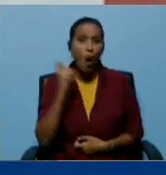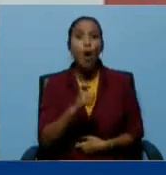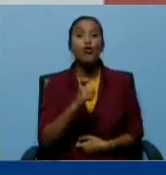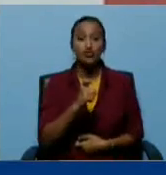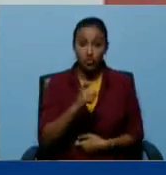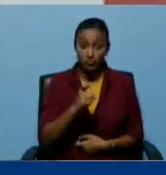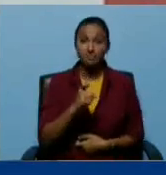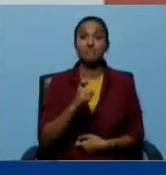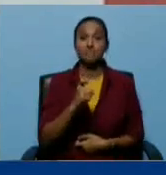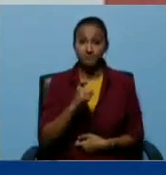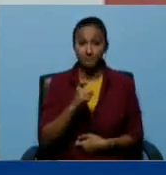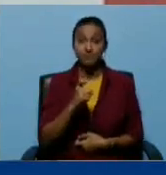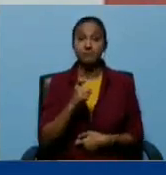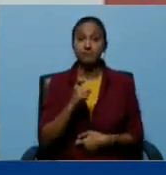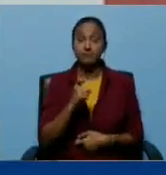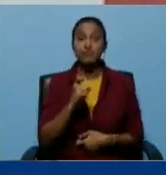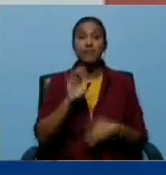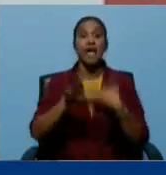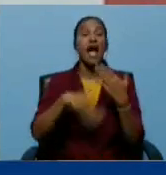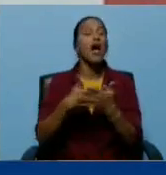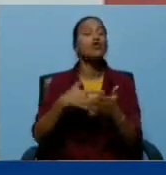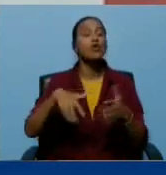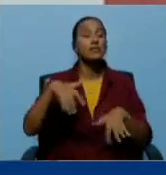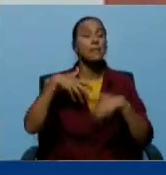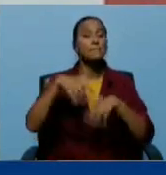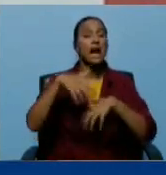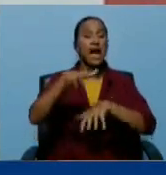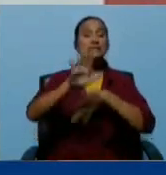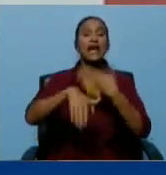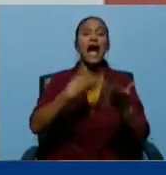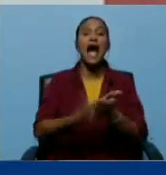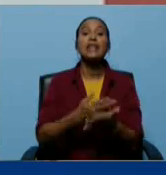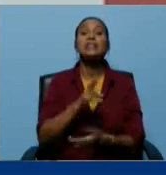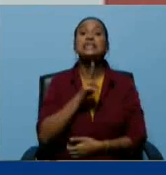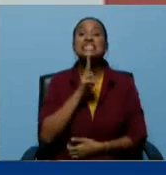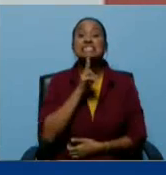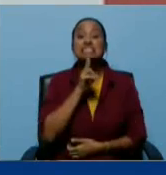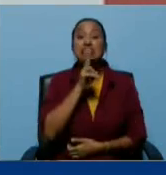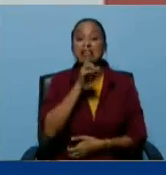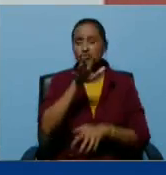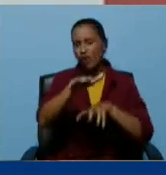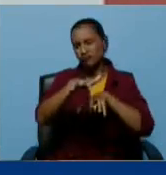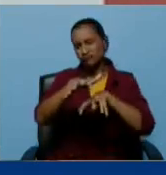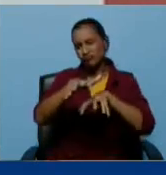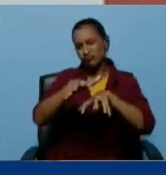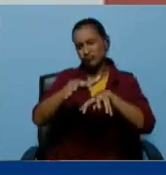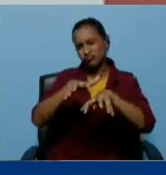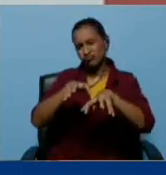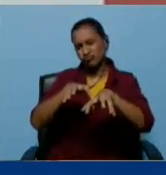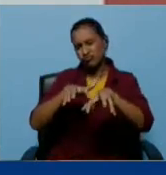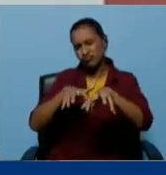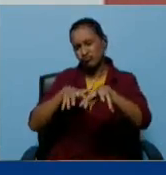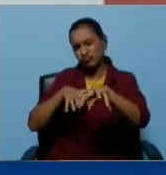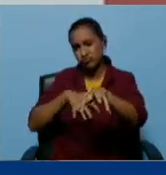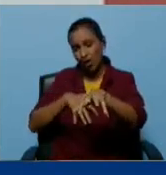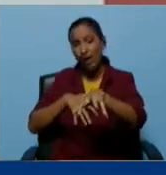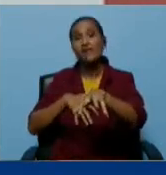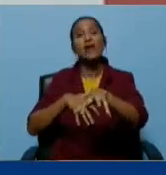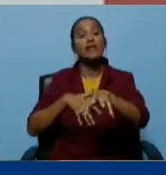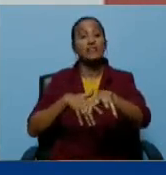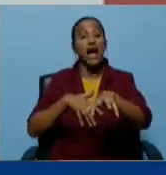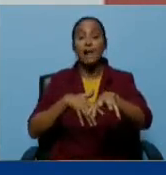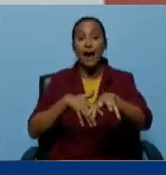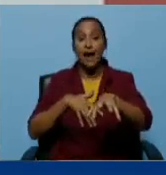llegó hasta la Plaza Oliari. Estaban calentando motores, estaban preparando lo que después hicieron el 11 de